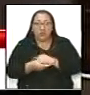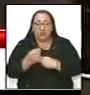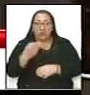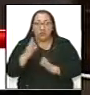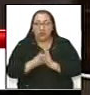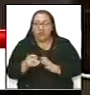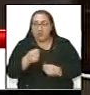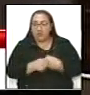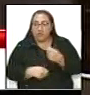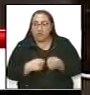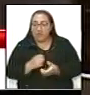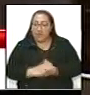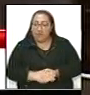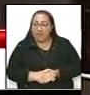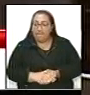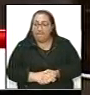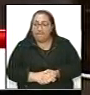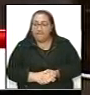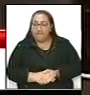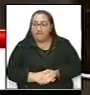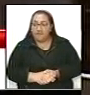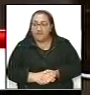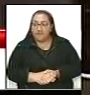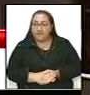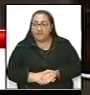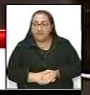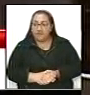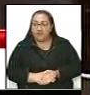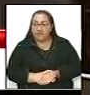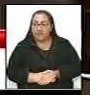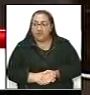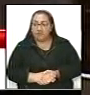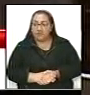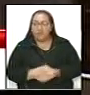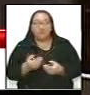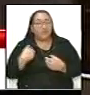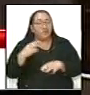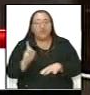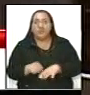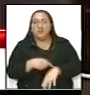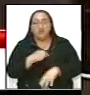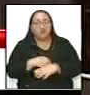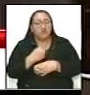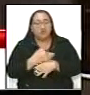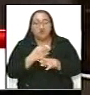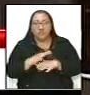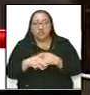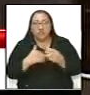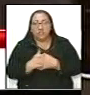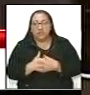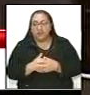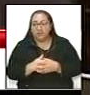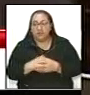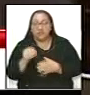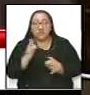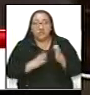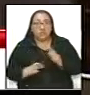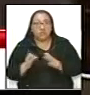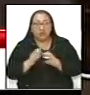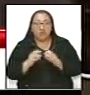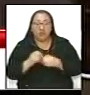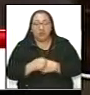de inversión operativas, tenemos largamente las formas de financiar o